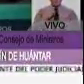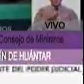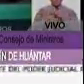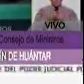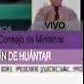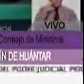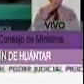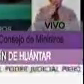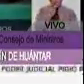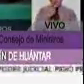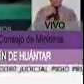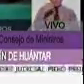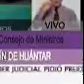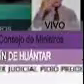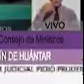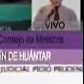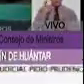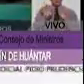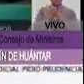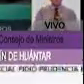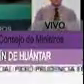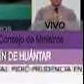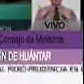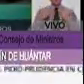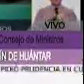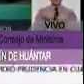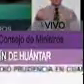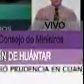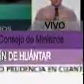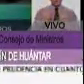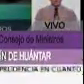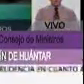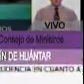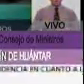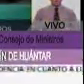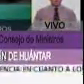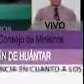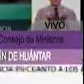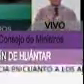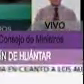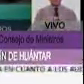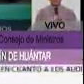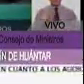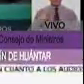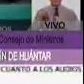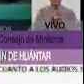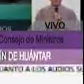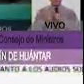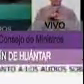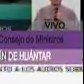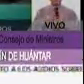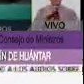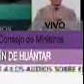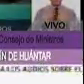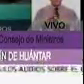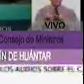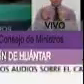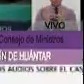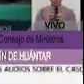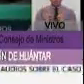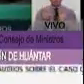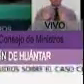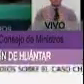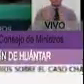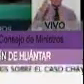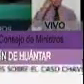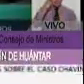allá, digamos, de afectar políticamente al gobierno, en este caso a ministros de Estado, más allá de eso, que